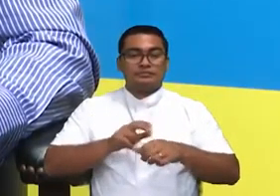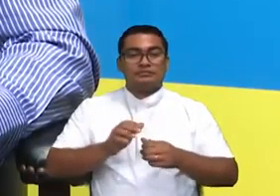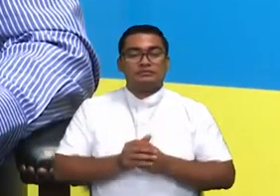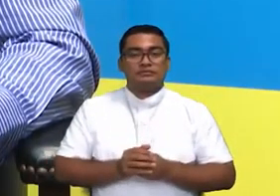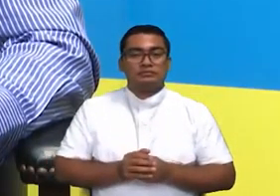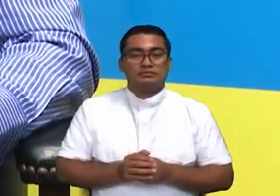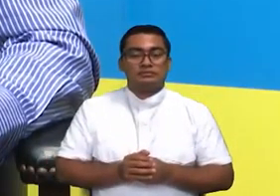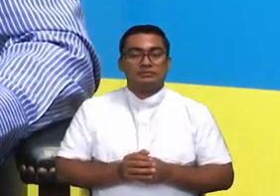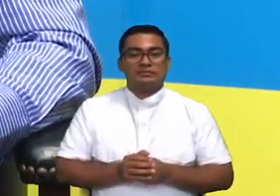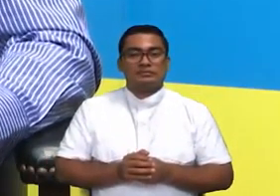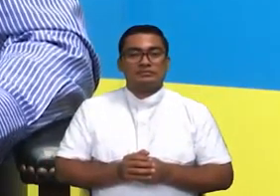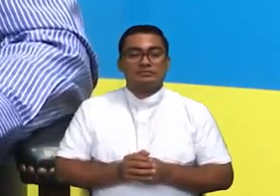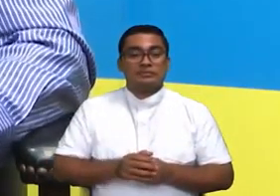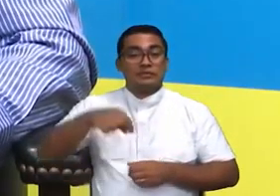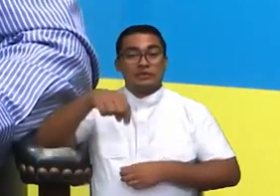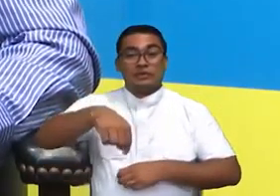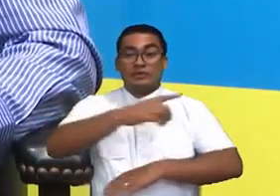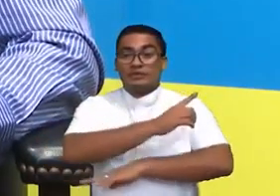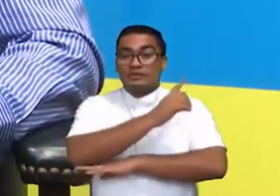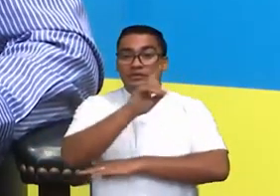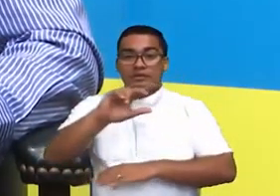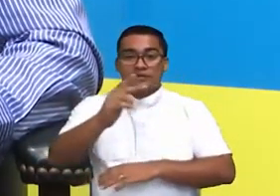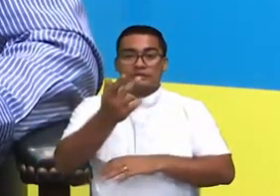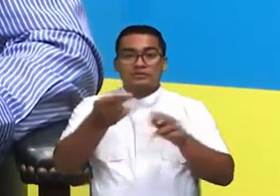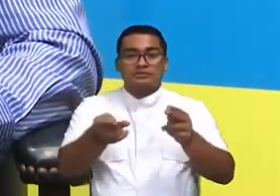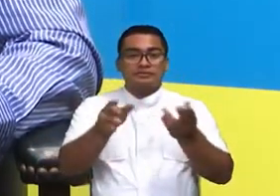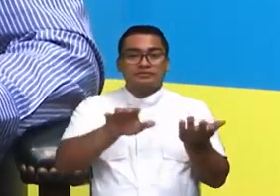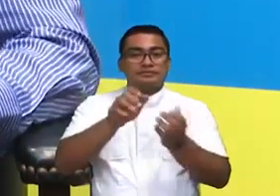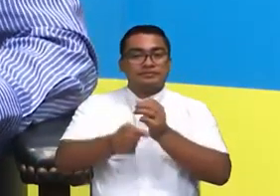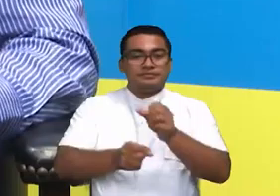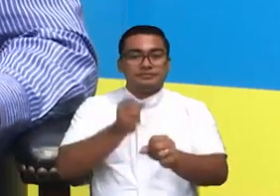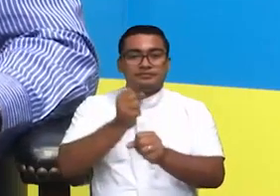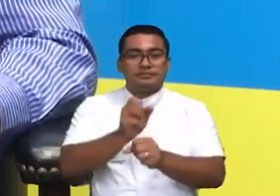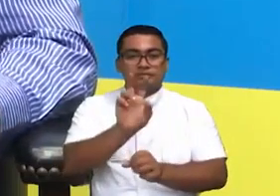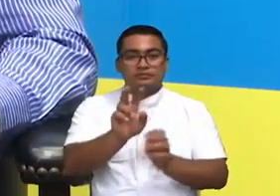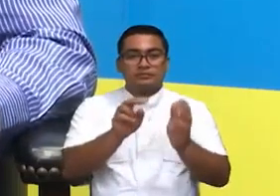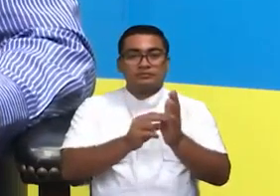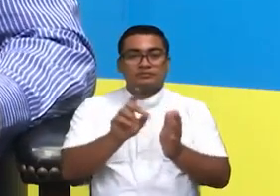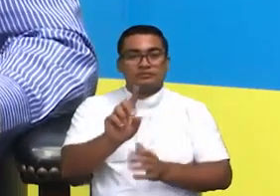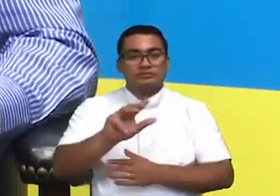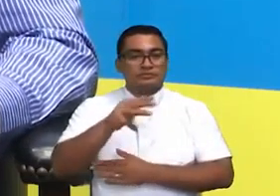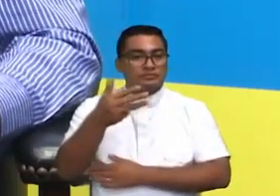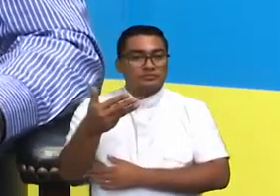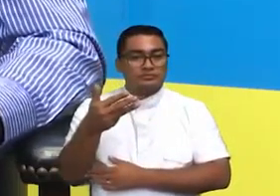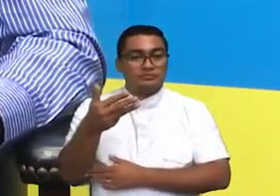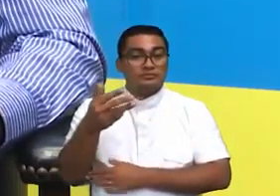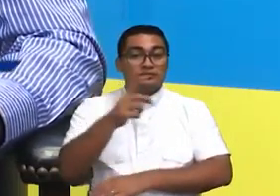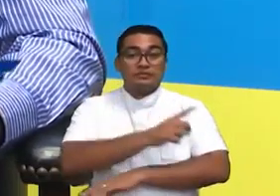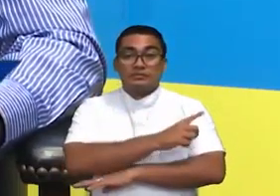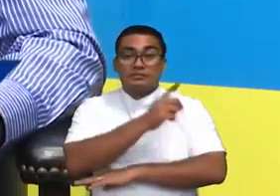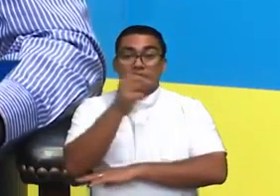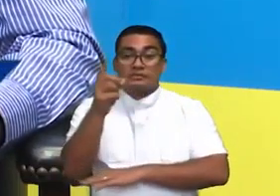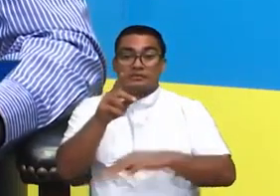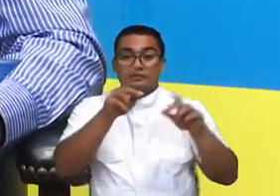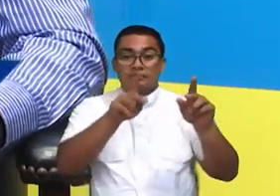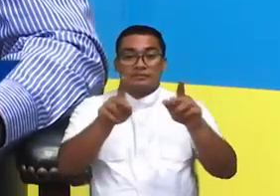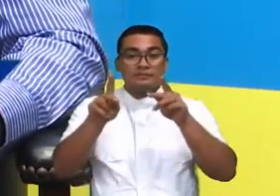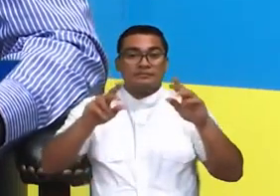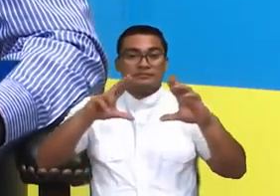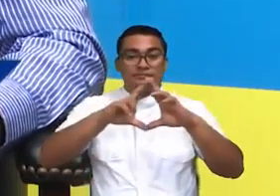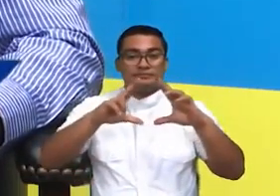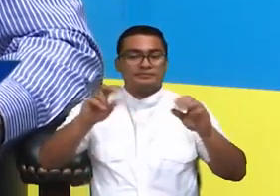Asamblea Nacional. Hoy, 8 de noviembre del año 2019, día en que los nicaragüenses recordamos